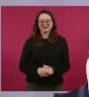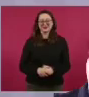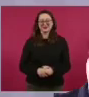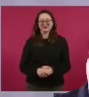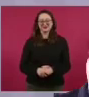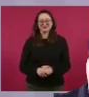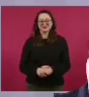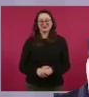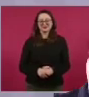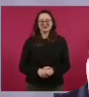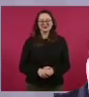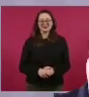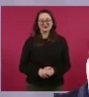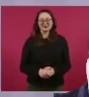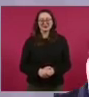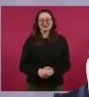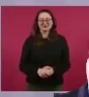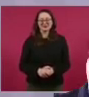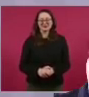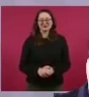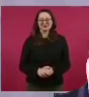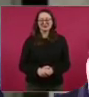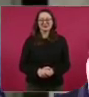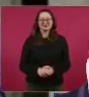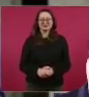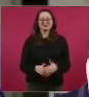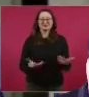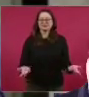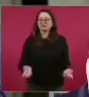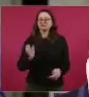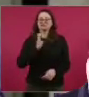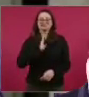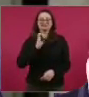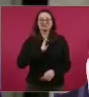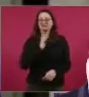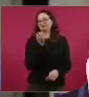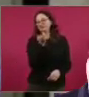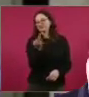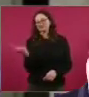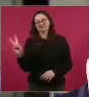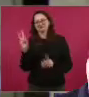Y este, y así muchos entrenadores.